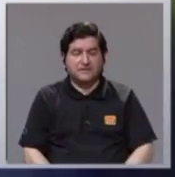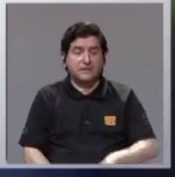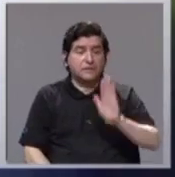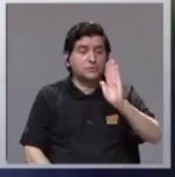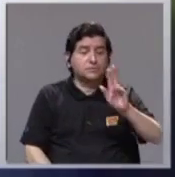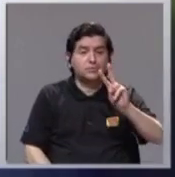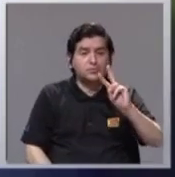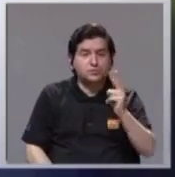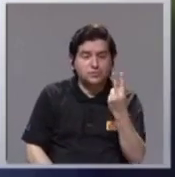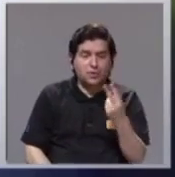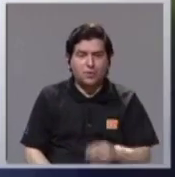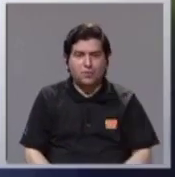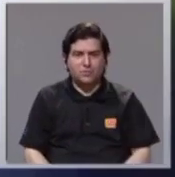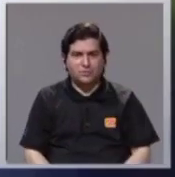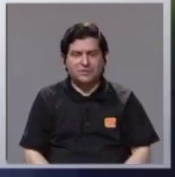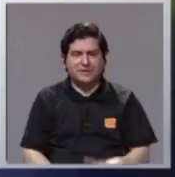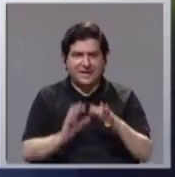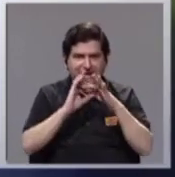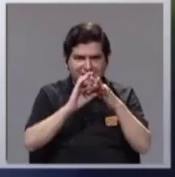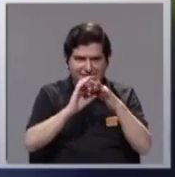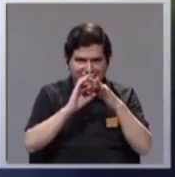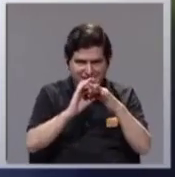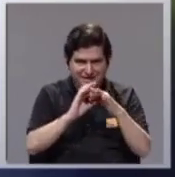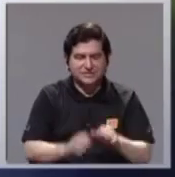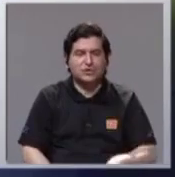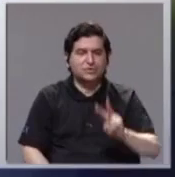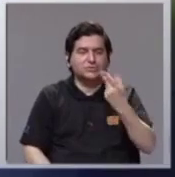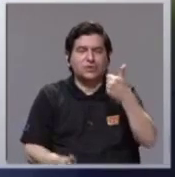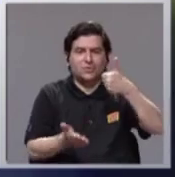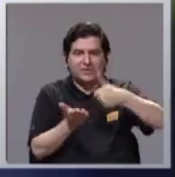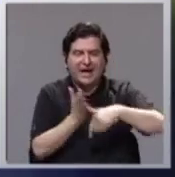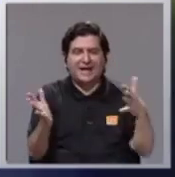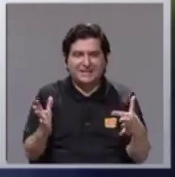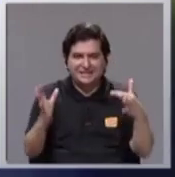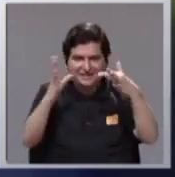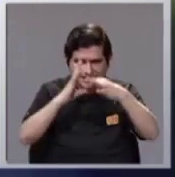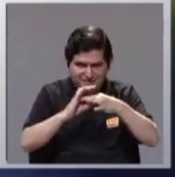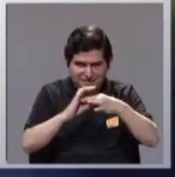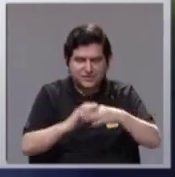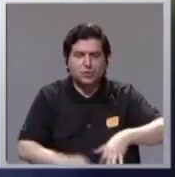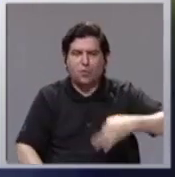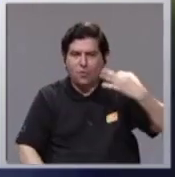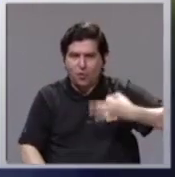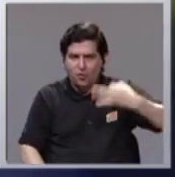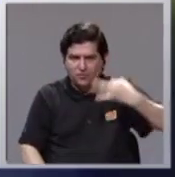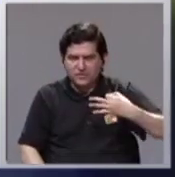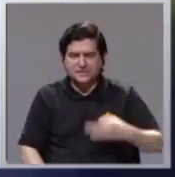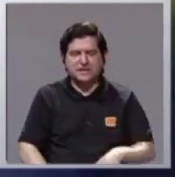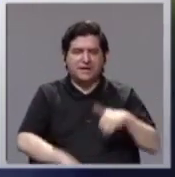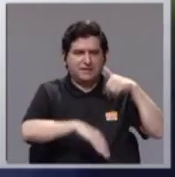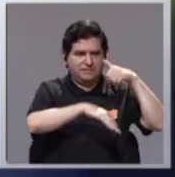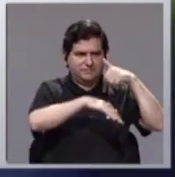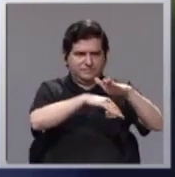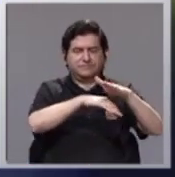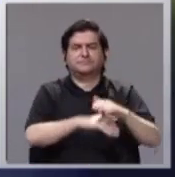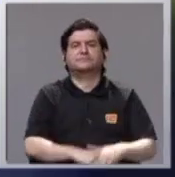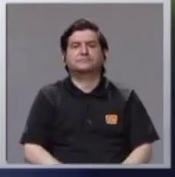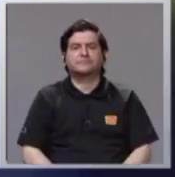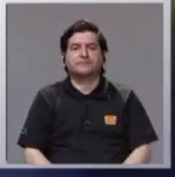su segunda relación, lo que conocemos como la segunda carta de relación, oficialmente